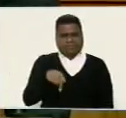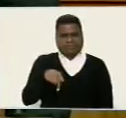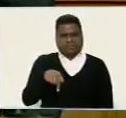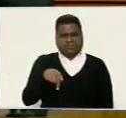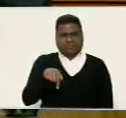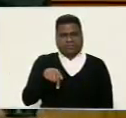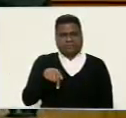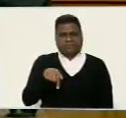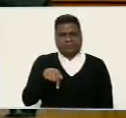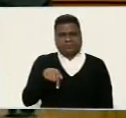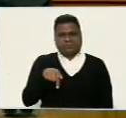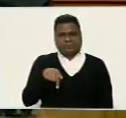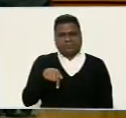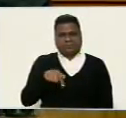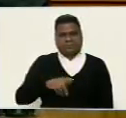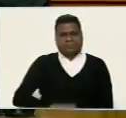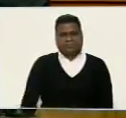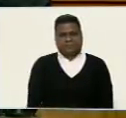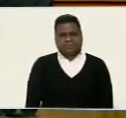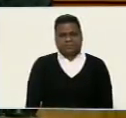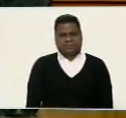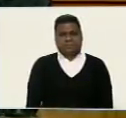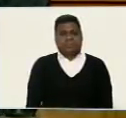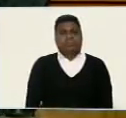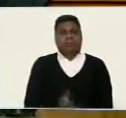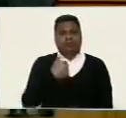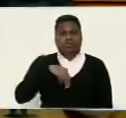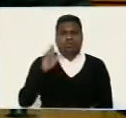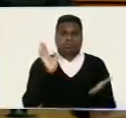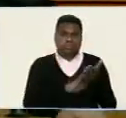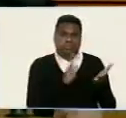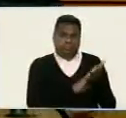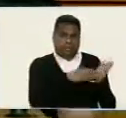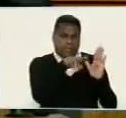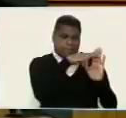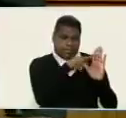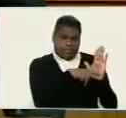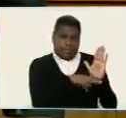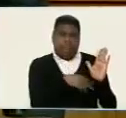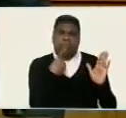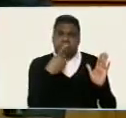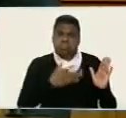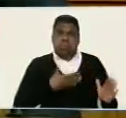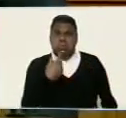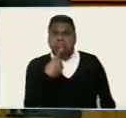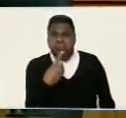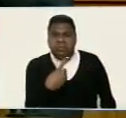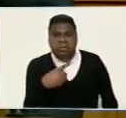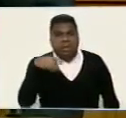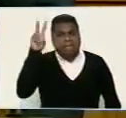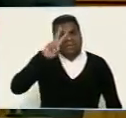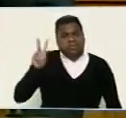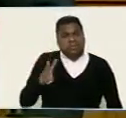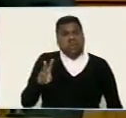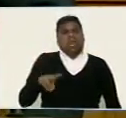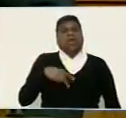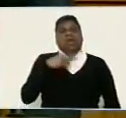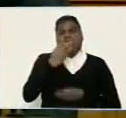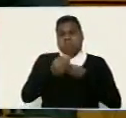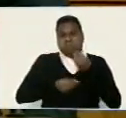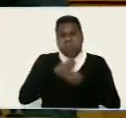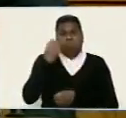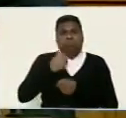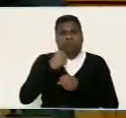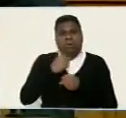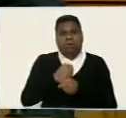lo decía, cuando nos toque rendir cuentas, nosotros pudiéramos decirle al país, hemos cumplido. Y no